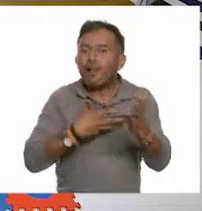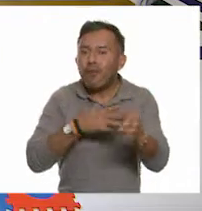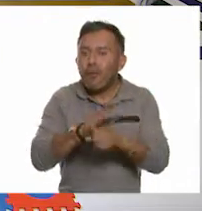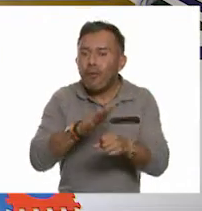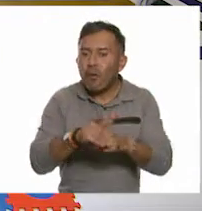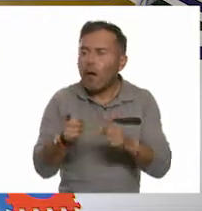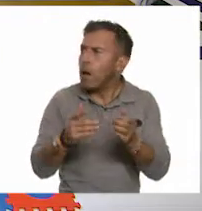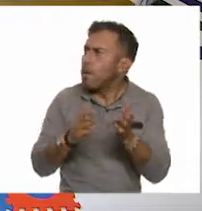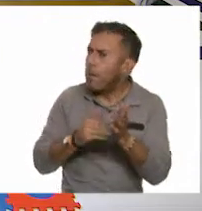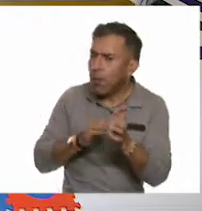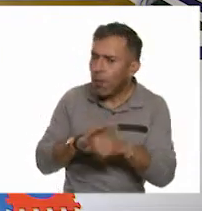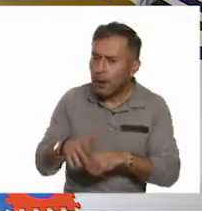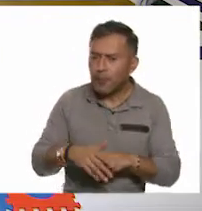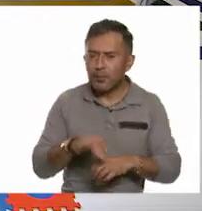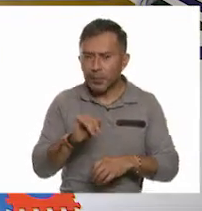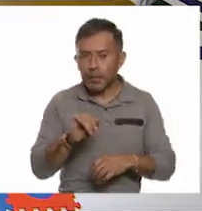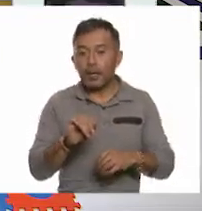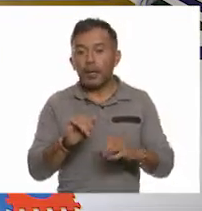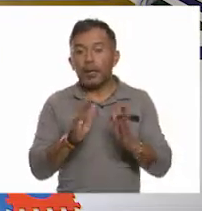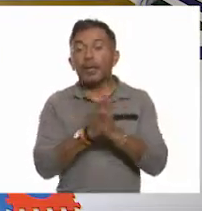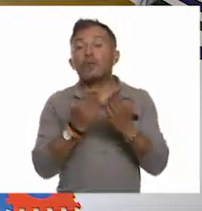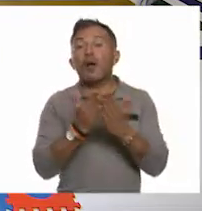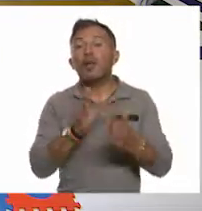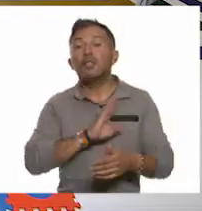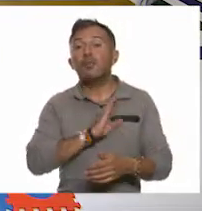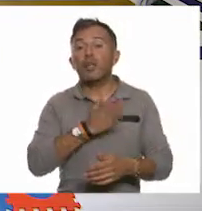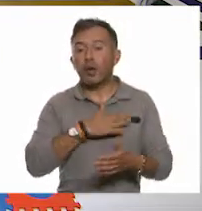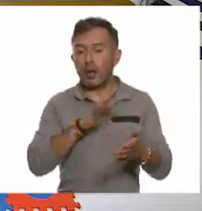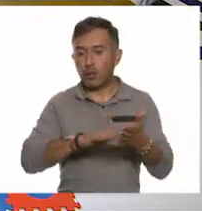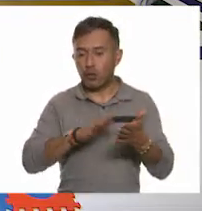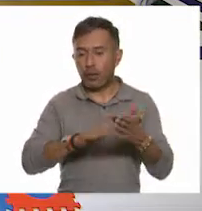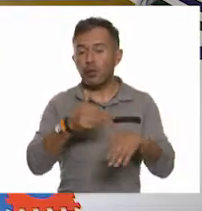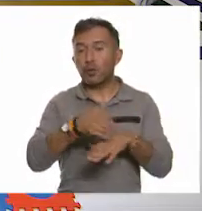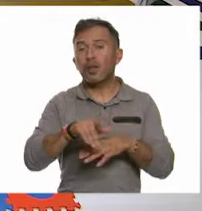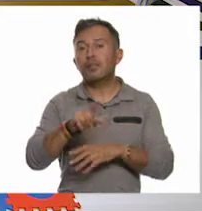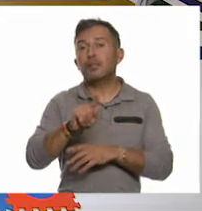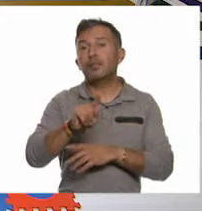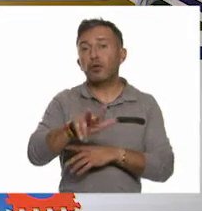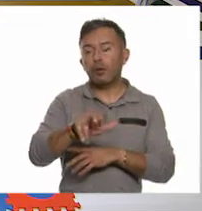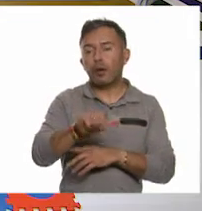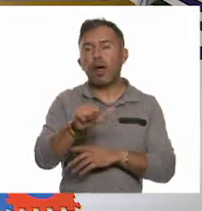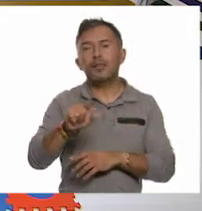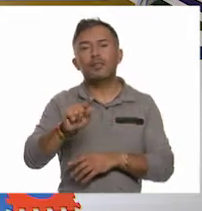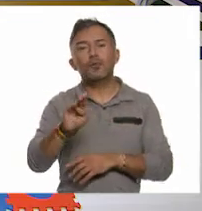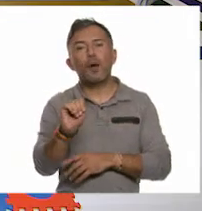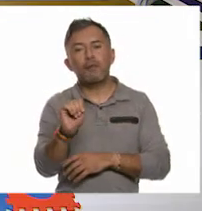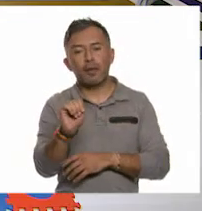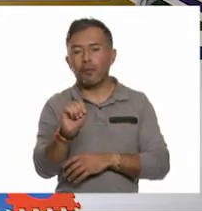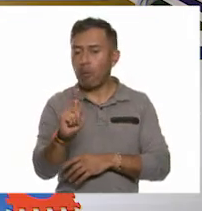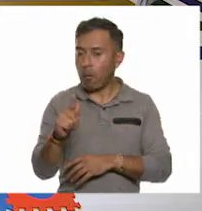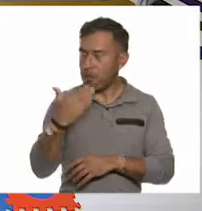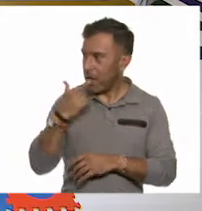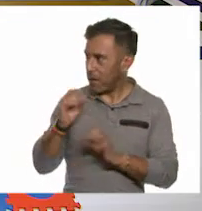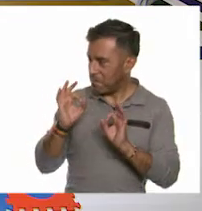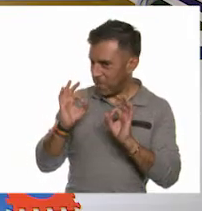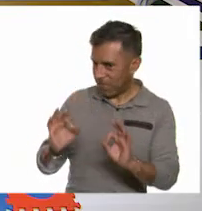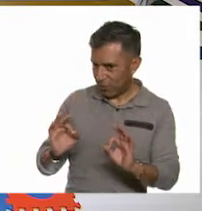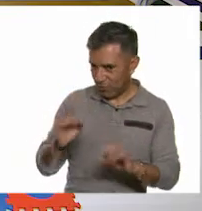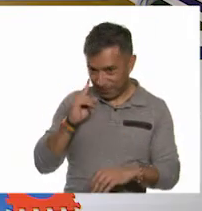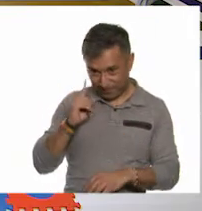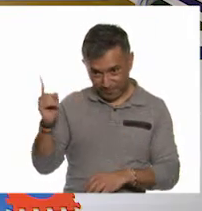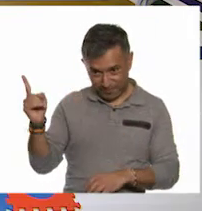página, maestra? En el libro de Español Lecturas, páginas 78 y 79. ¡Ay, mira. perfecto! Ahí lo